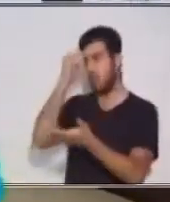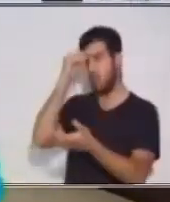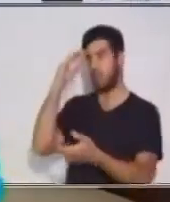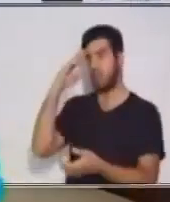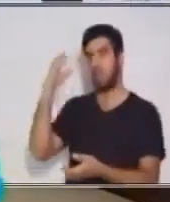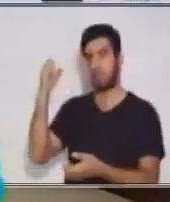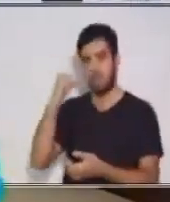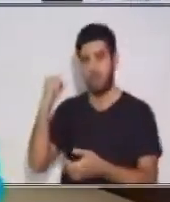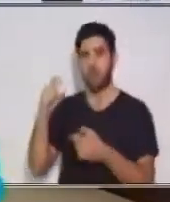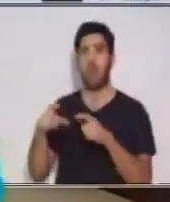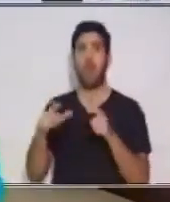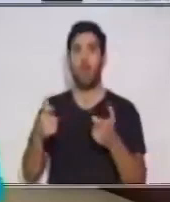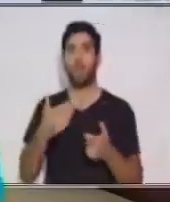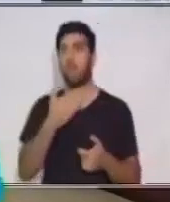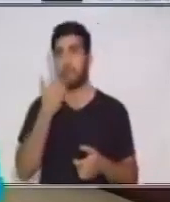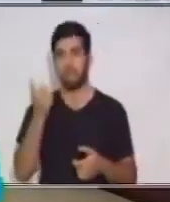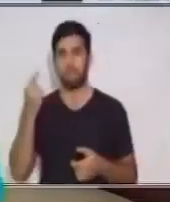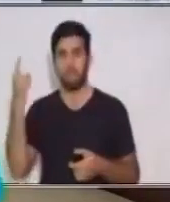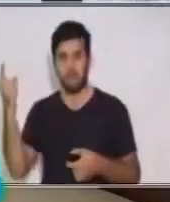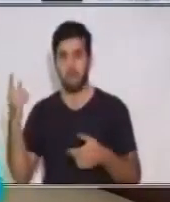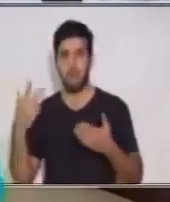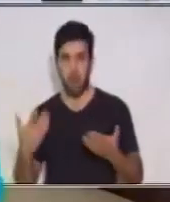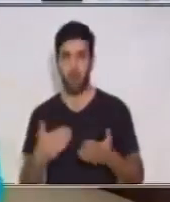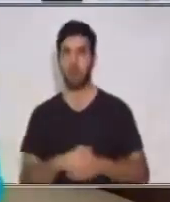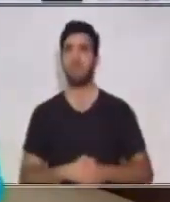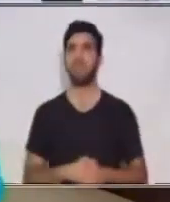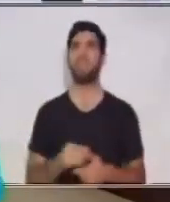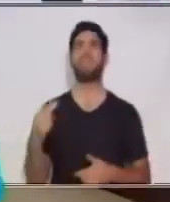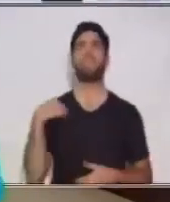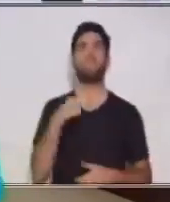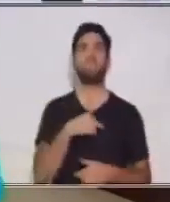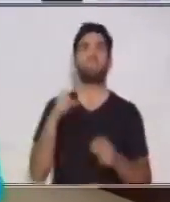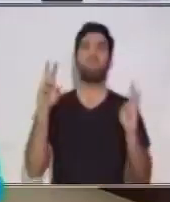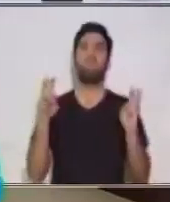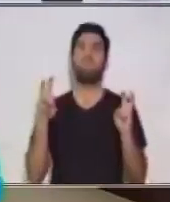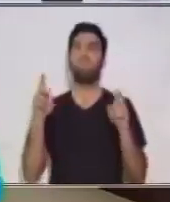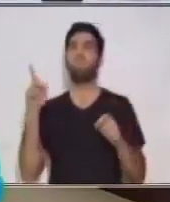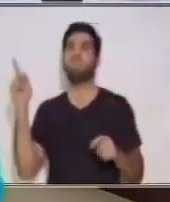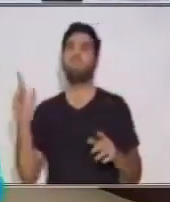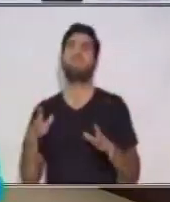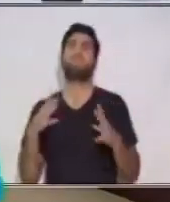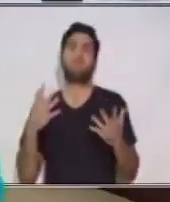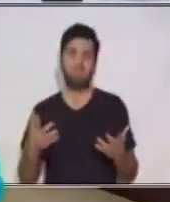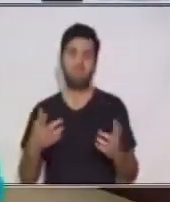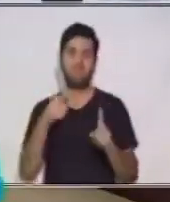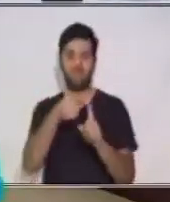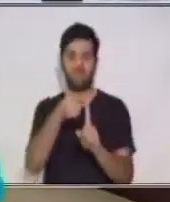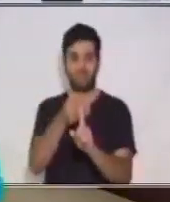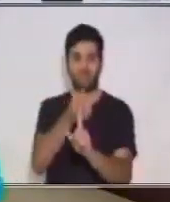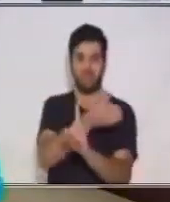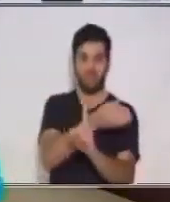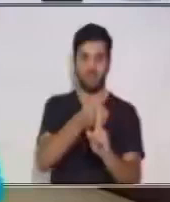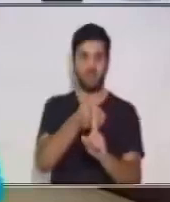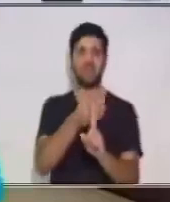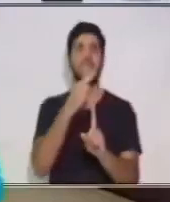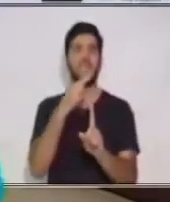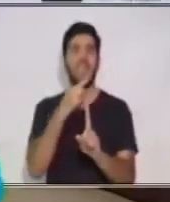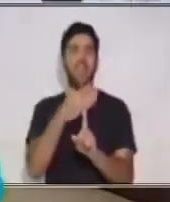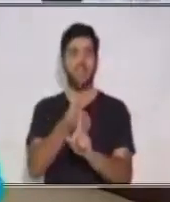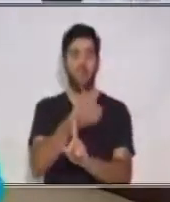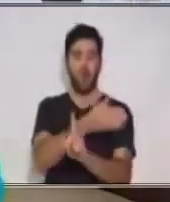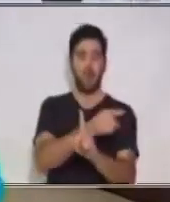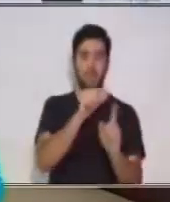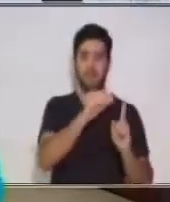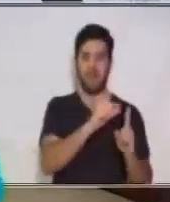poder indicar hoy. Entonces, ¿qué podemos hablar del adverbio? Identificamos que el adverbio también lo que explica